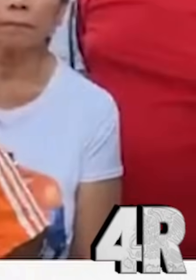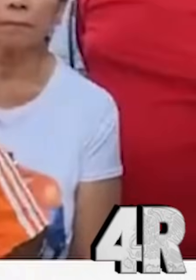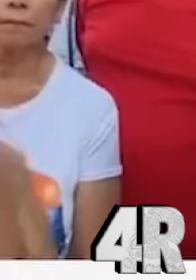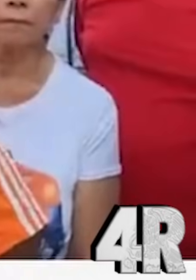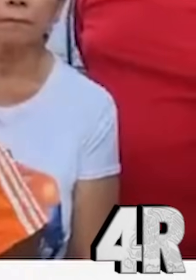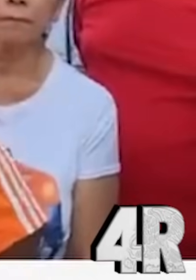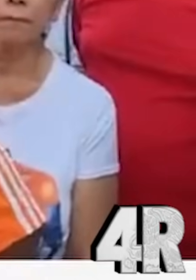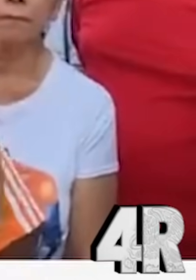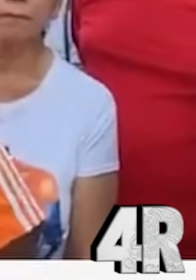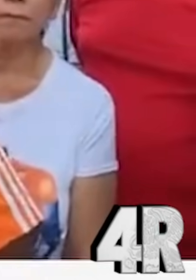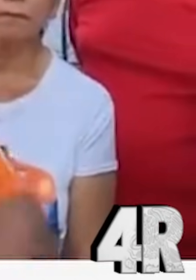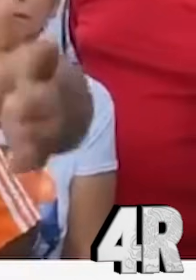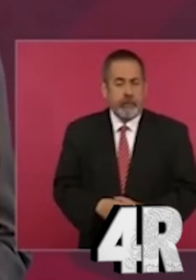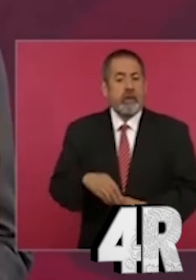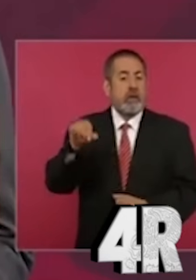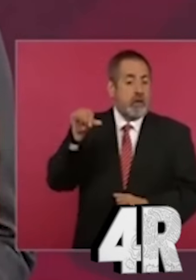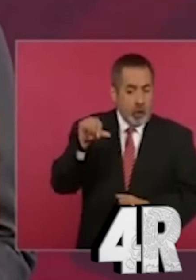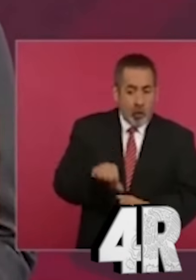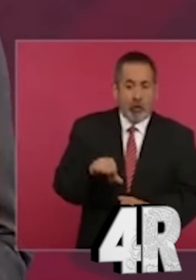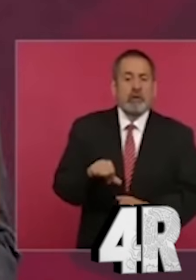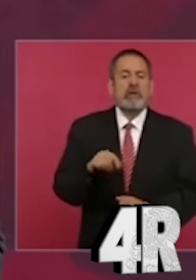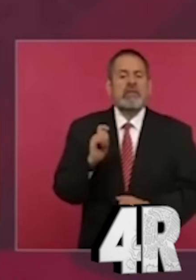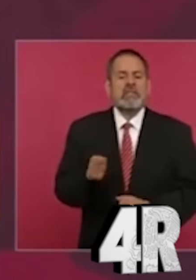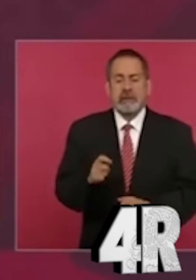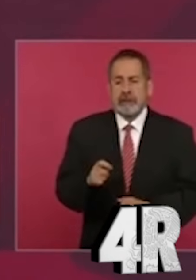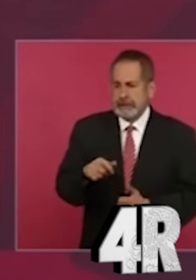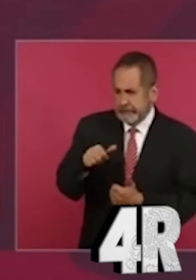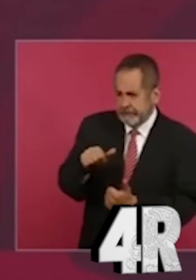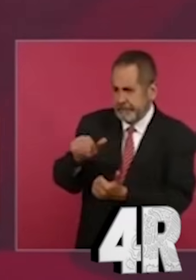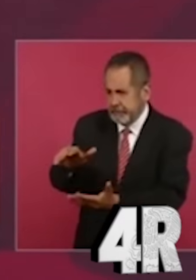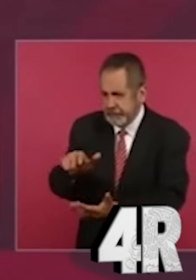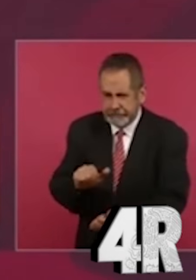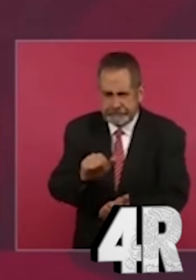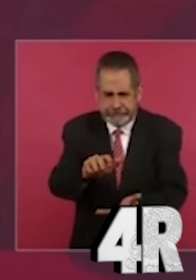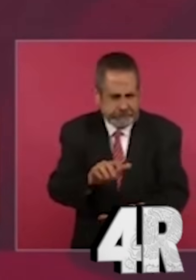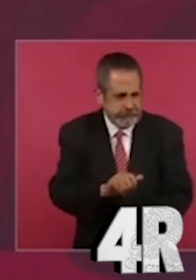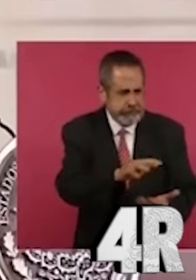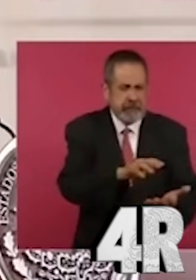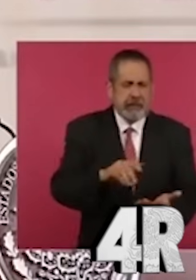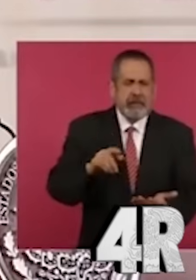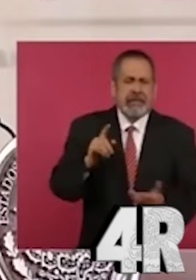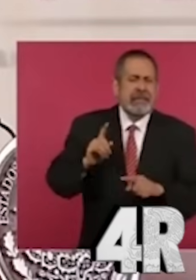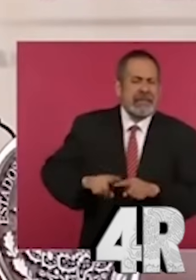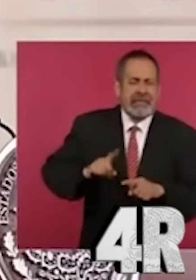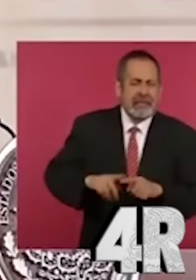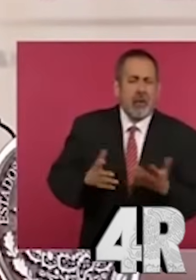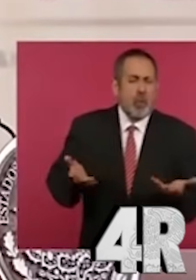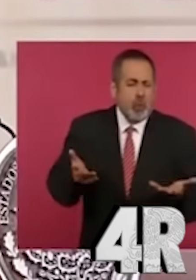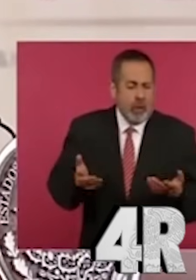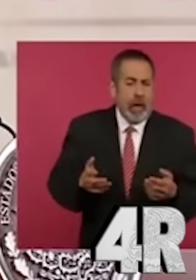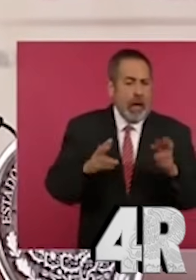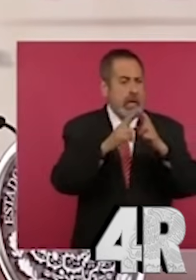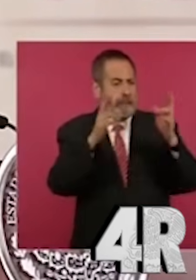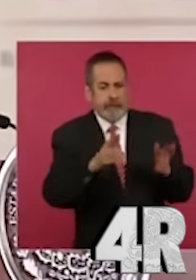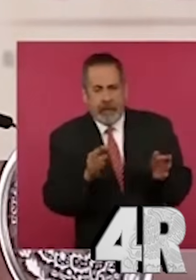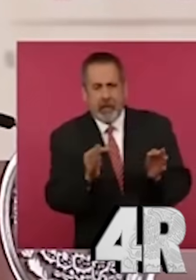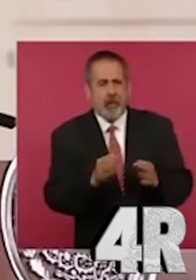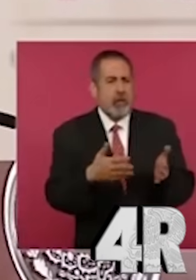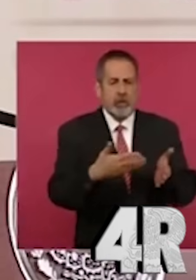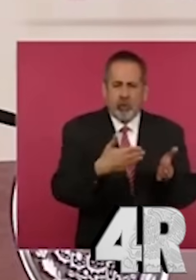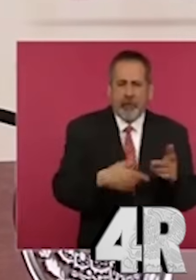utiliza de manera electoral a los damnificados para levantarles un censo, robarles toda su información y al final del